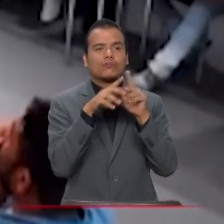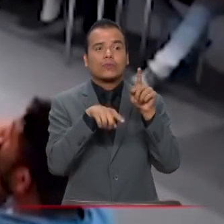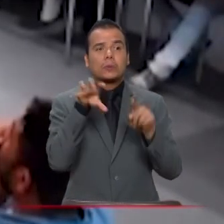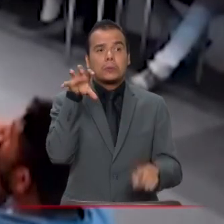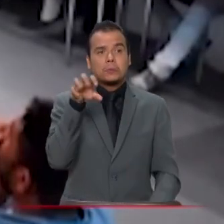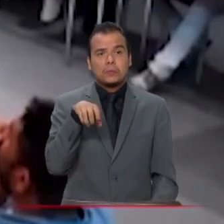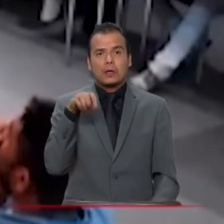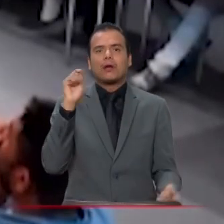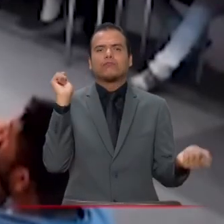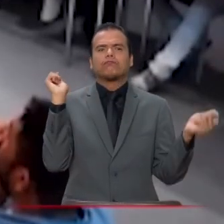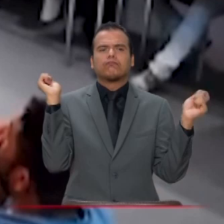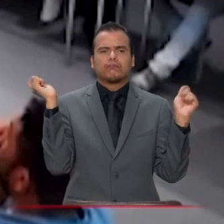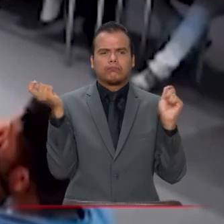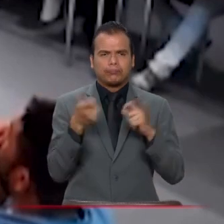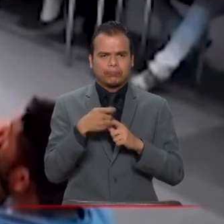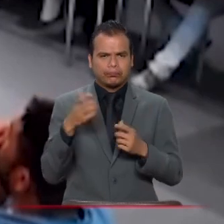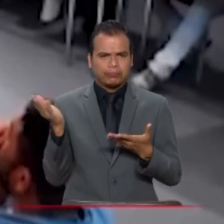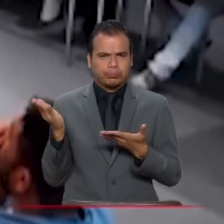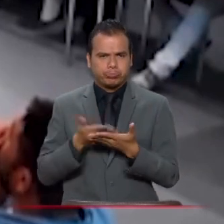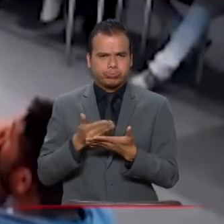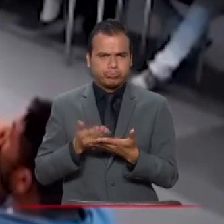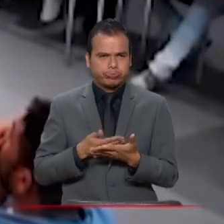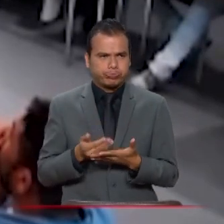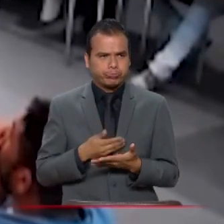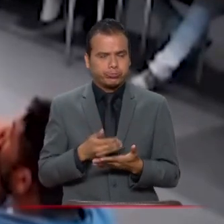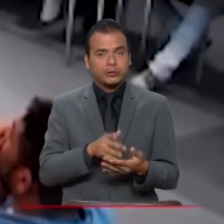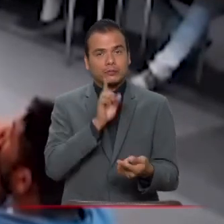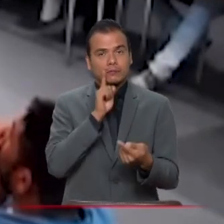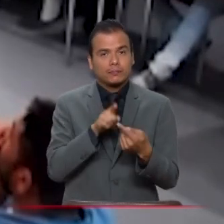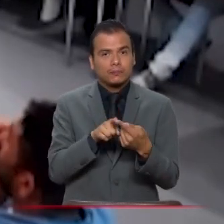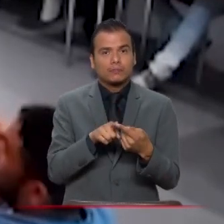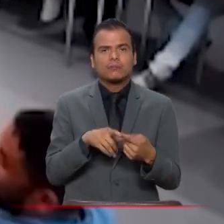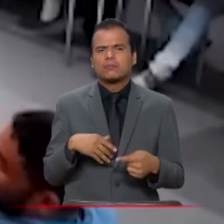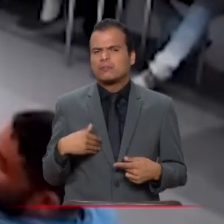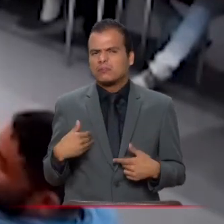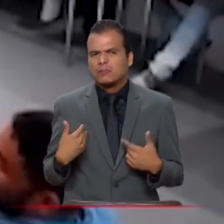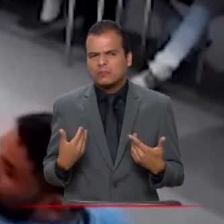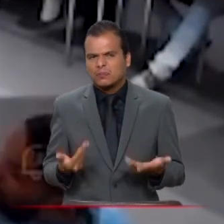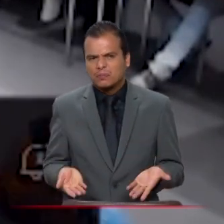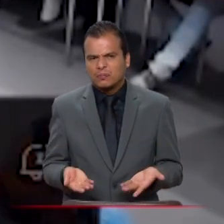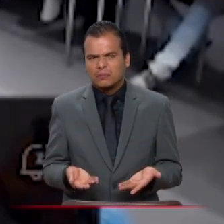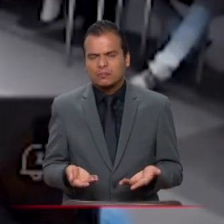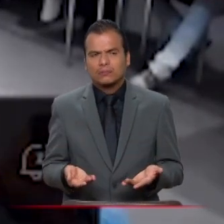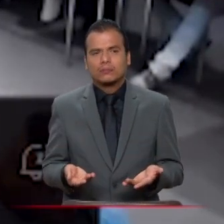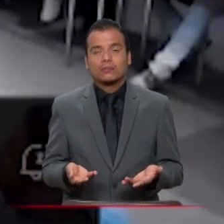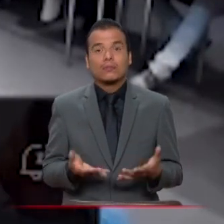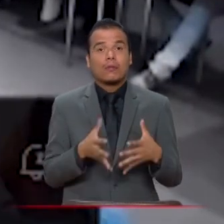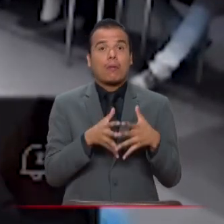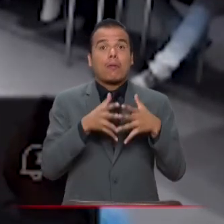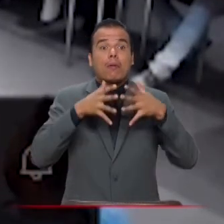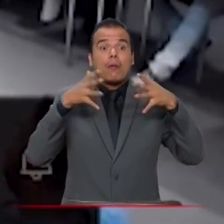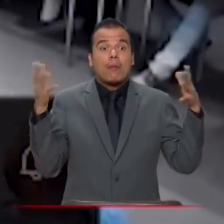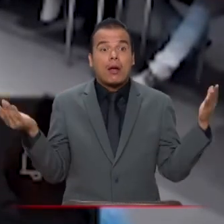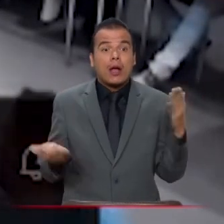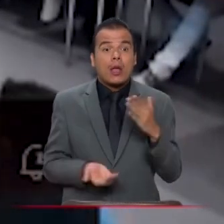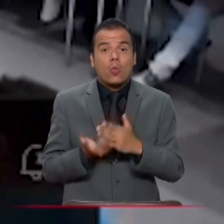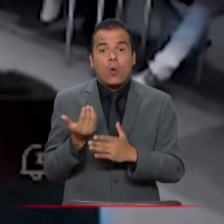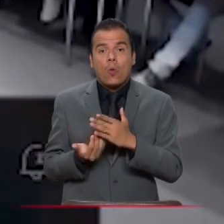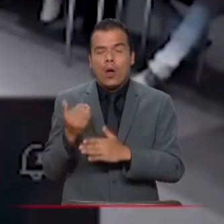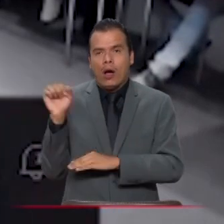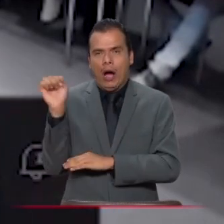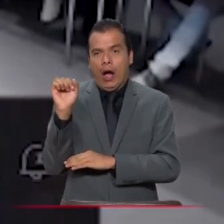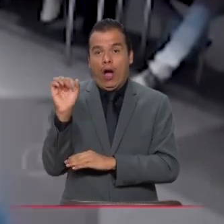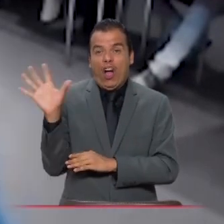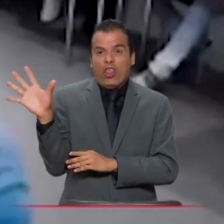chatarrización. Se hará uno por uno para evitar el aumento excesivo de la flota. Se hará